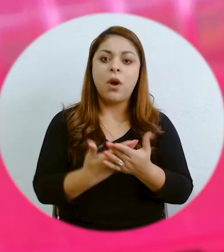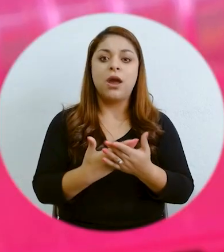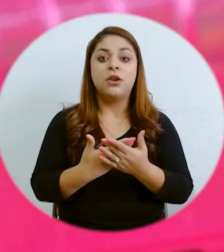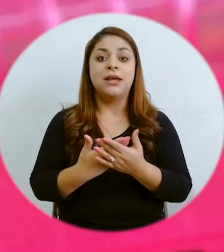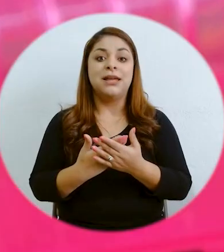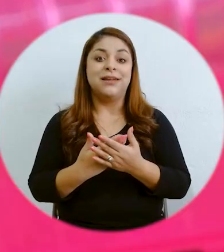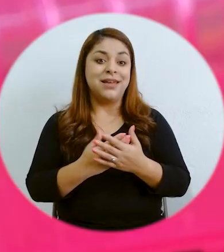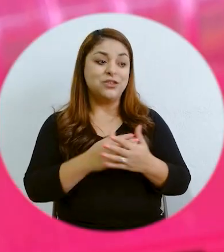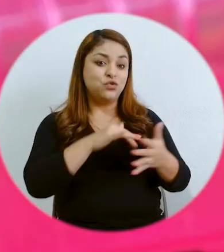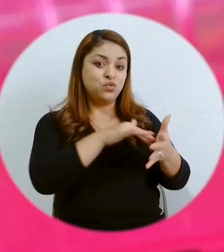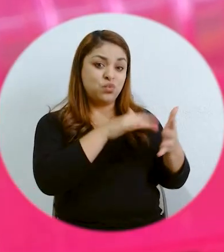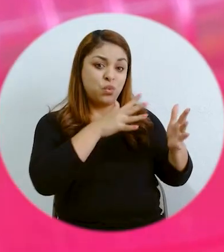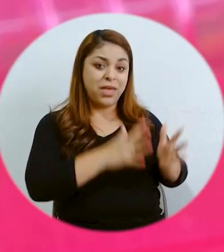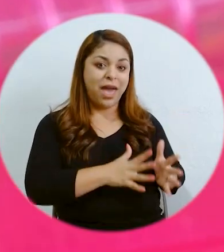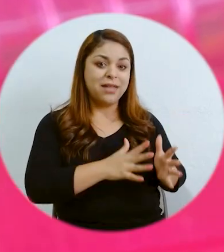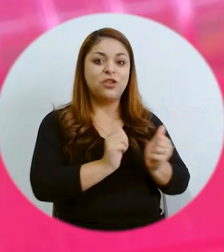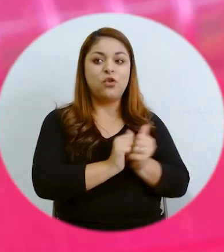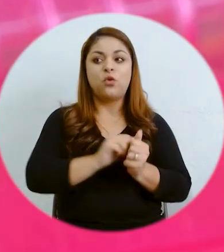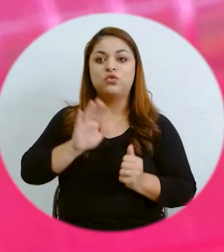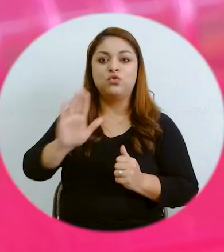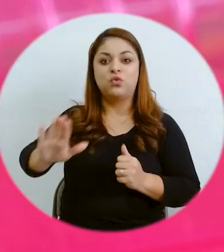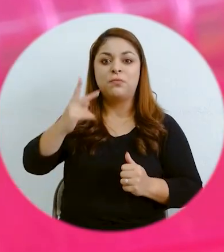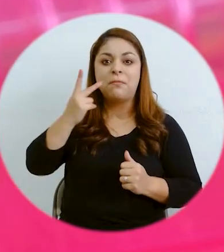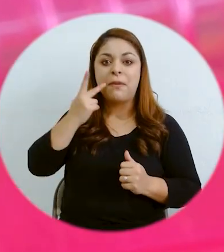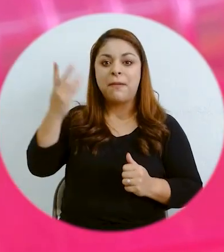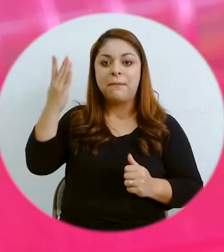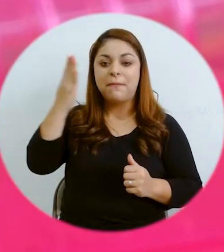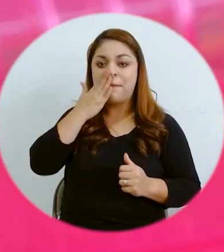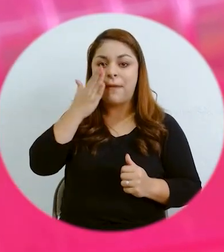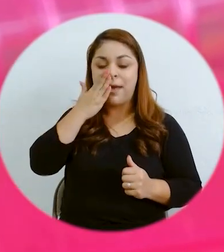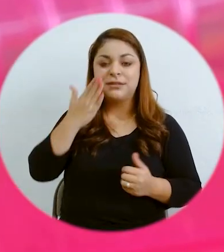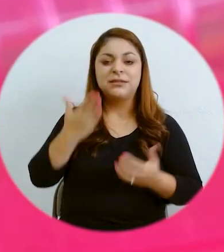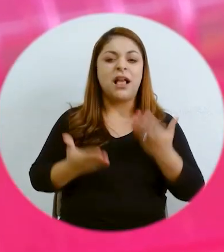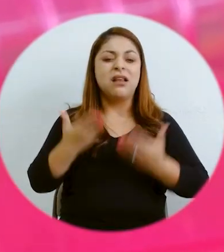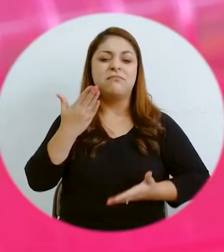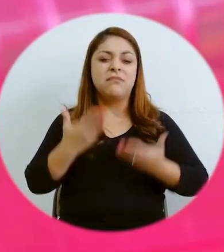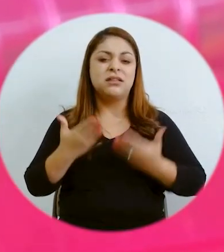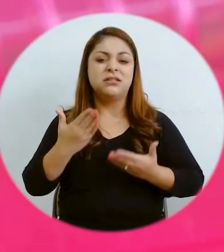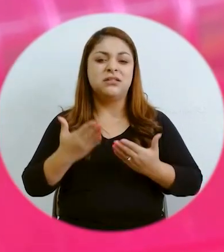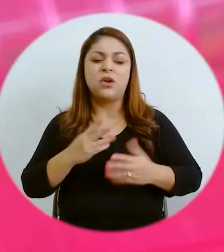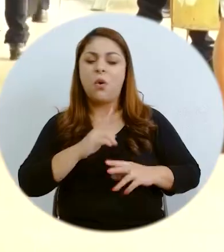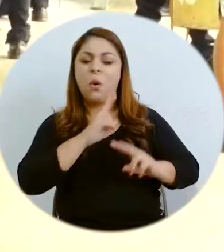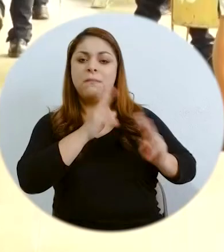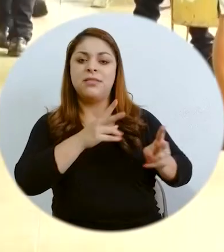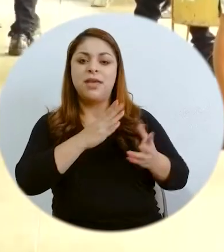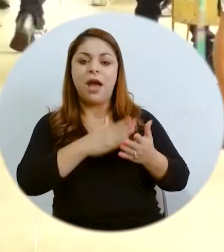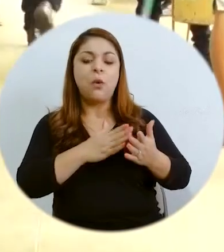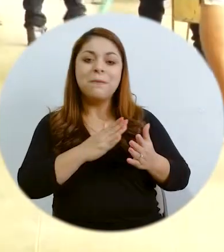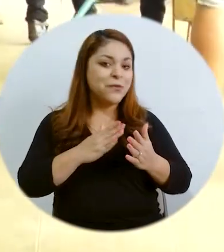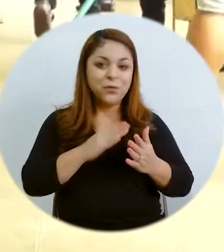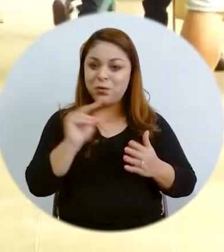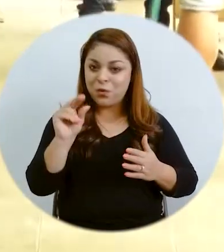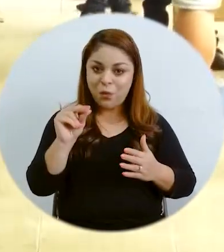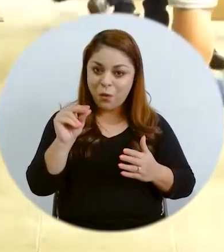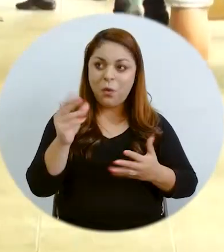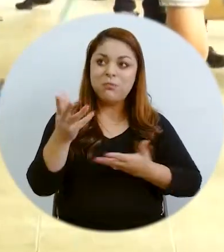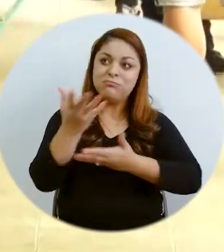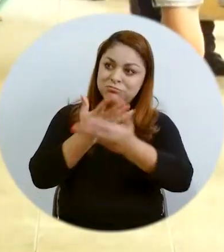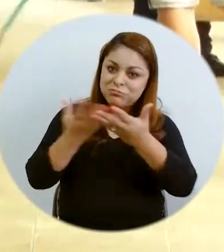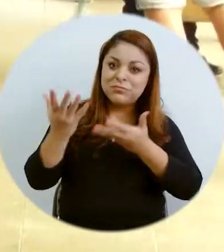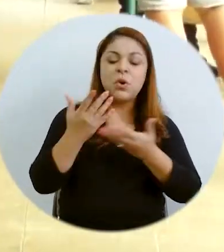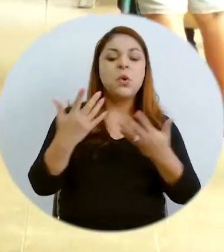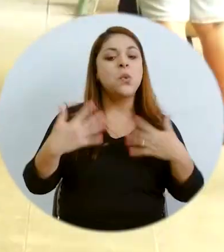entre estudiantes o menores de edad que estaban ahí mismo con sus madres y con sus padres, que a veces llegan y omitían algún criterio y decían no es